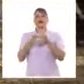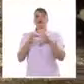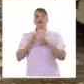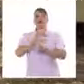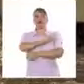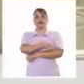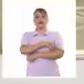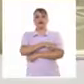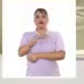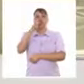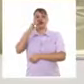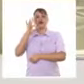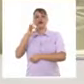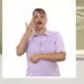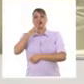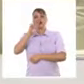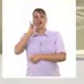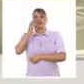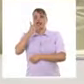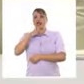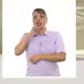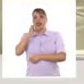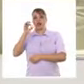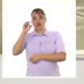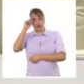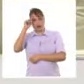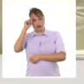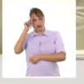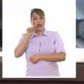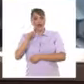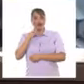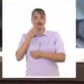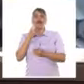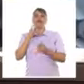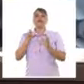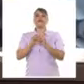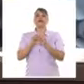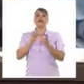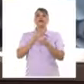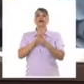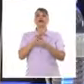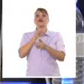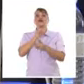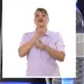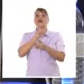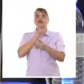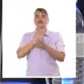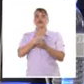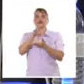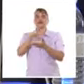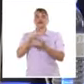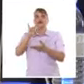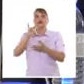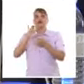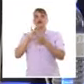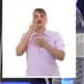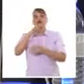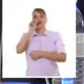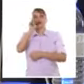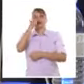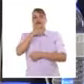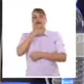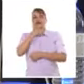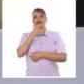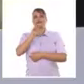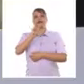No Alineados en el segmento de alto nivel quedó inaugurada este viernes en Kampala, Uganda, y a ella asisten 23 jefes